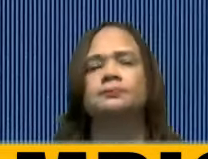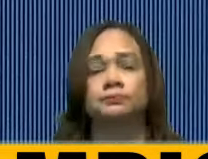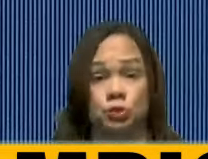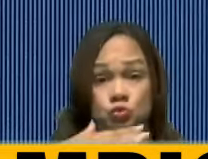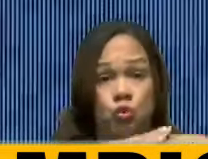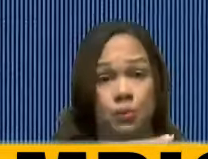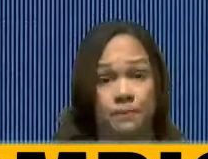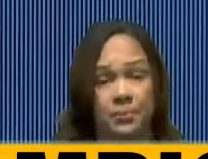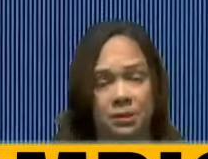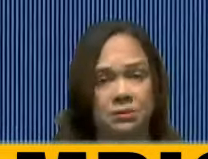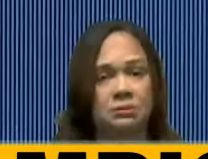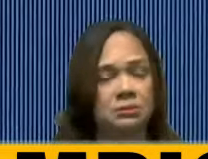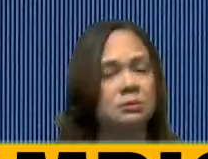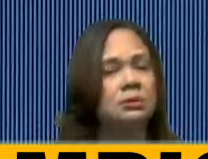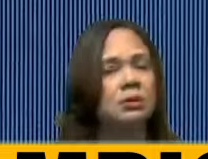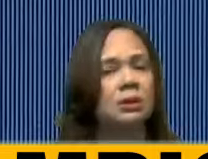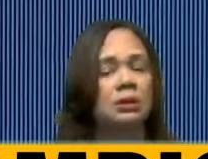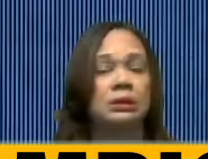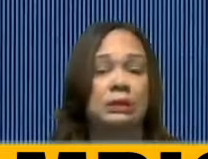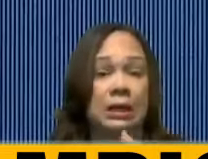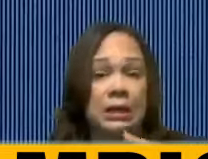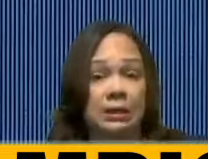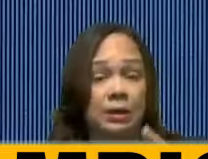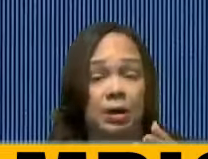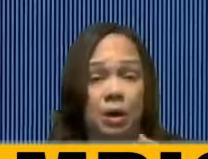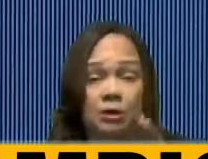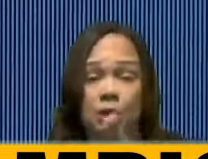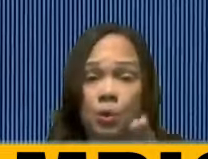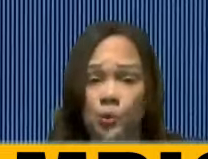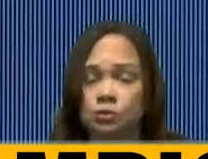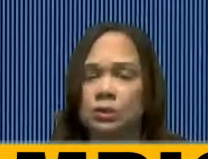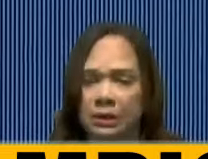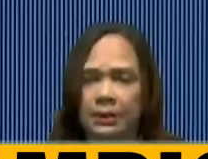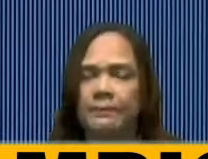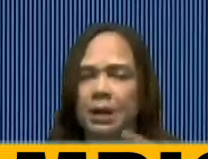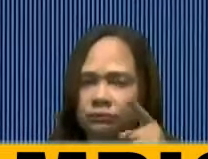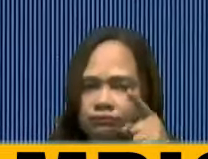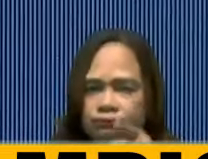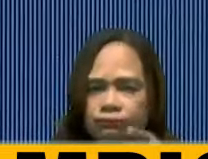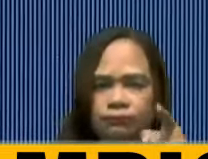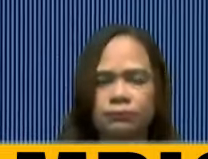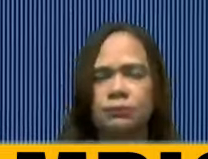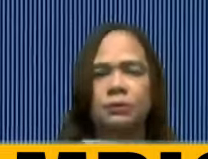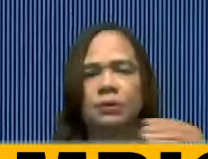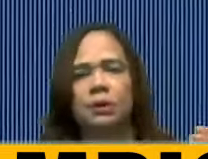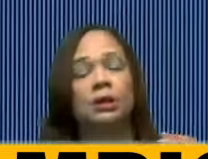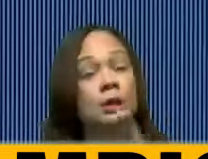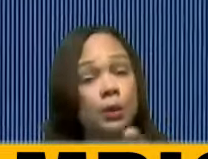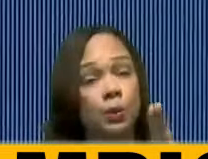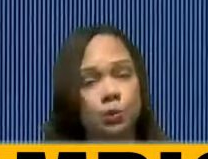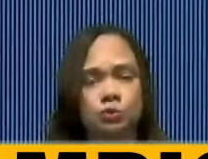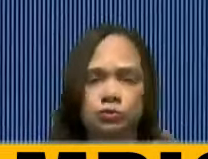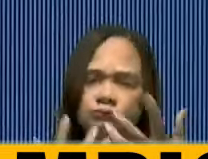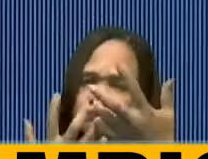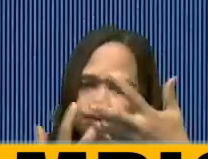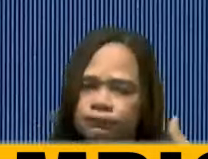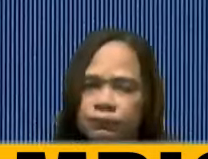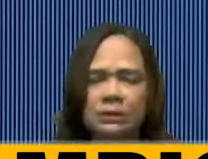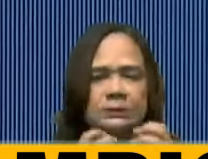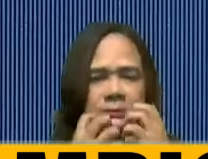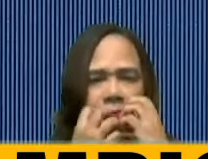tope al crecimiento del gasto público para darle certeza y predictibilidad a ese